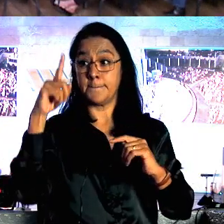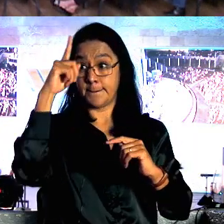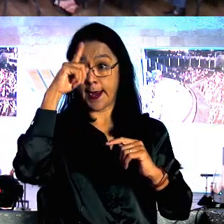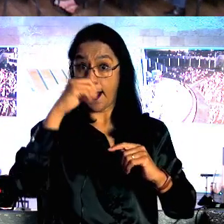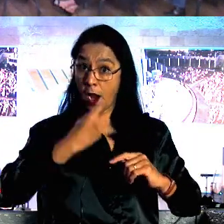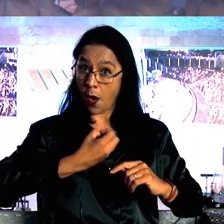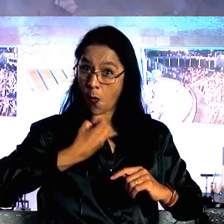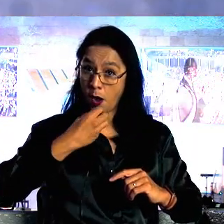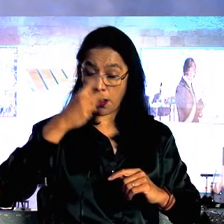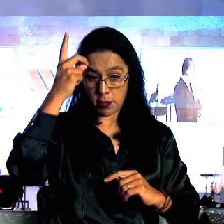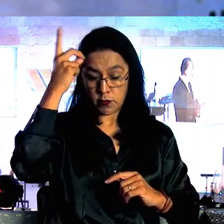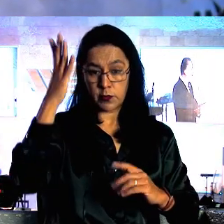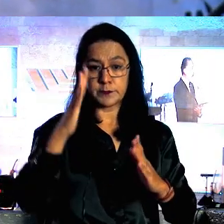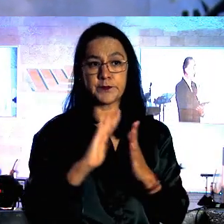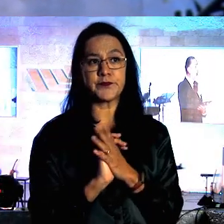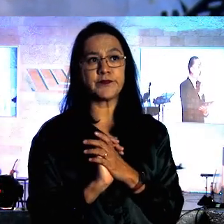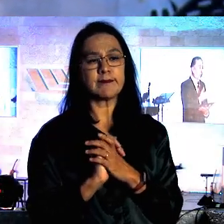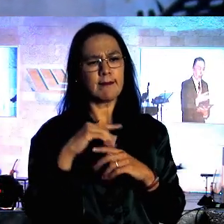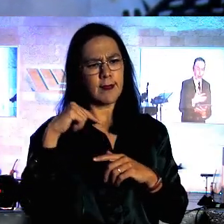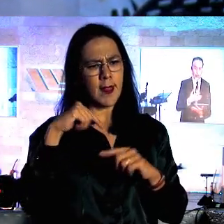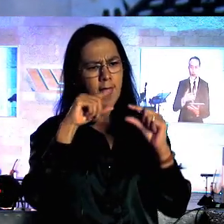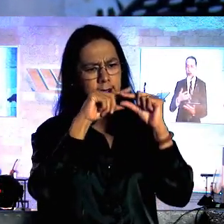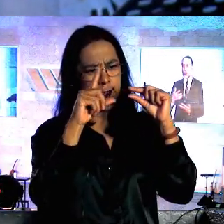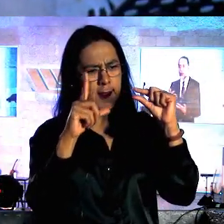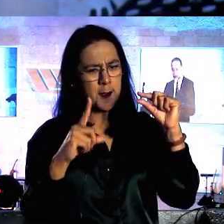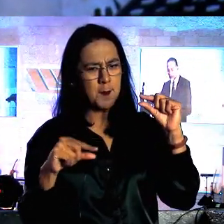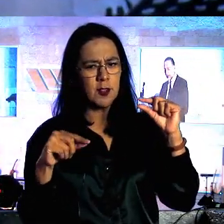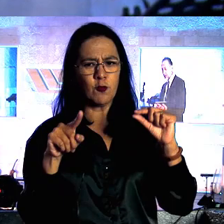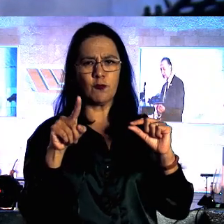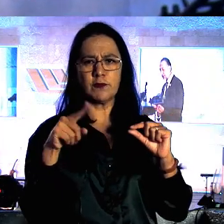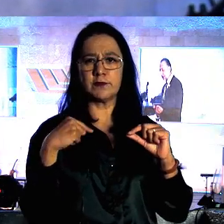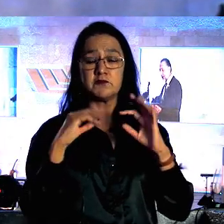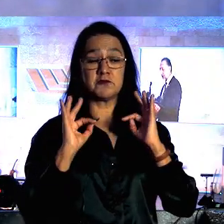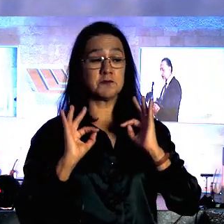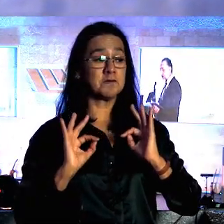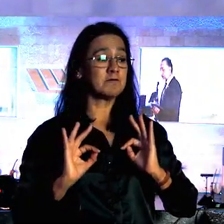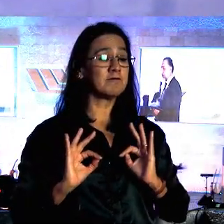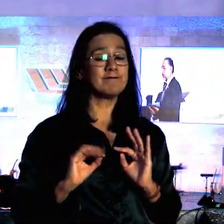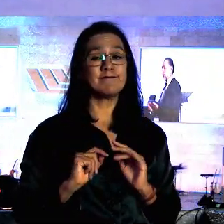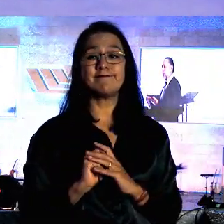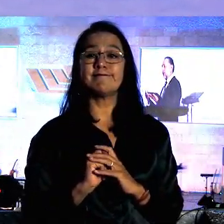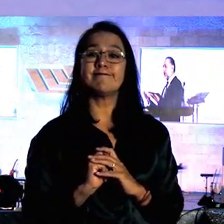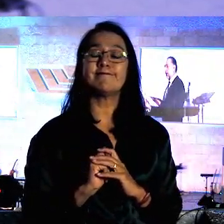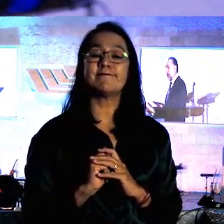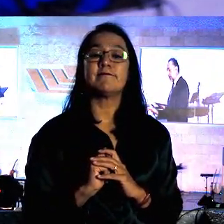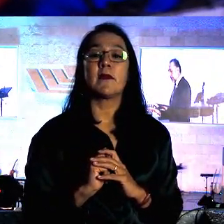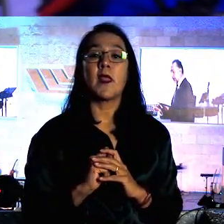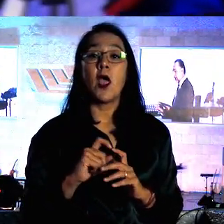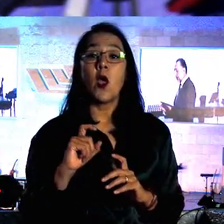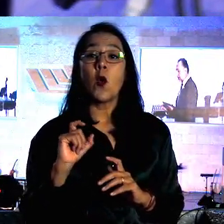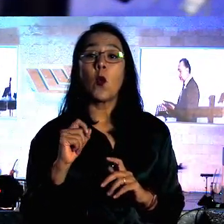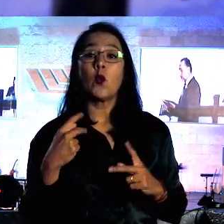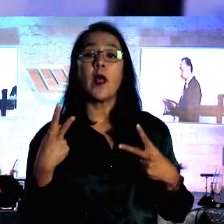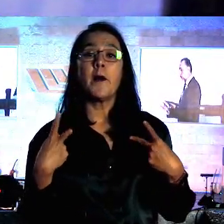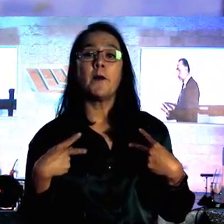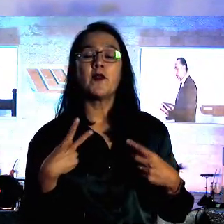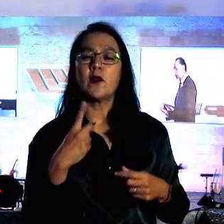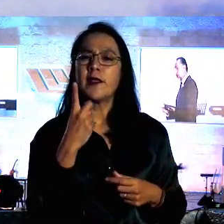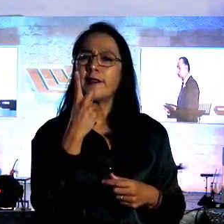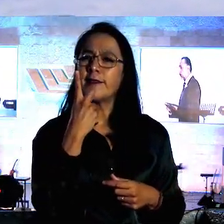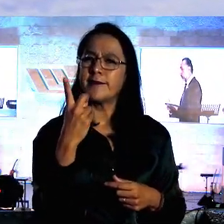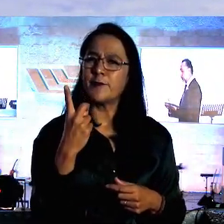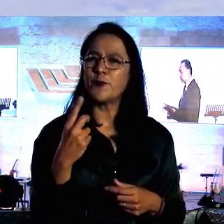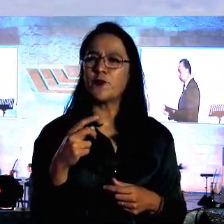correctos, muy educaditos, muy diplomáticos podríamos decir y cuando a alguien le decimos donde